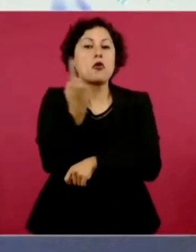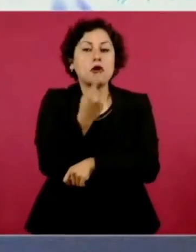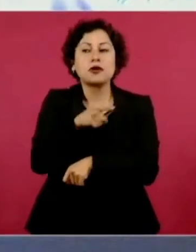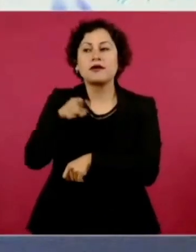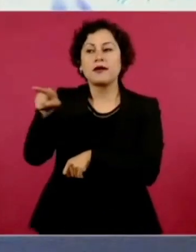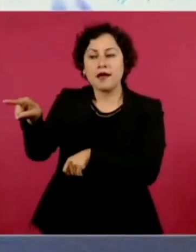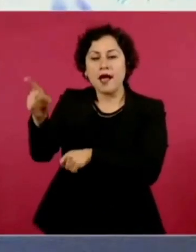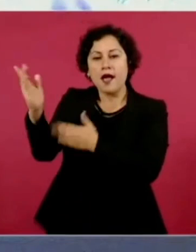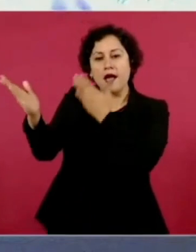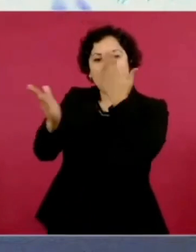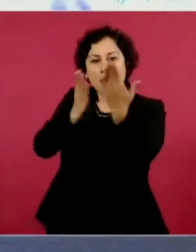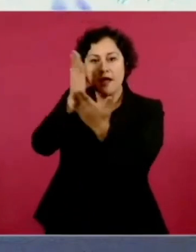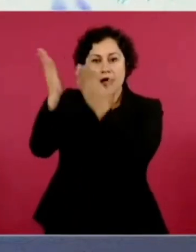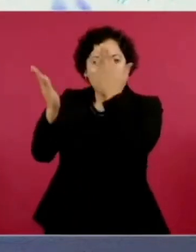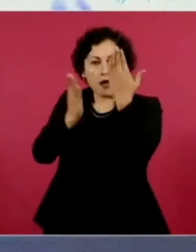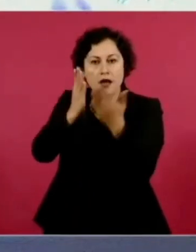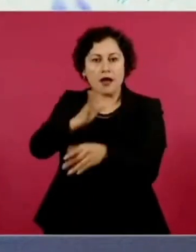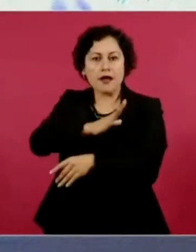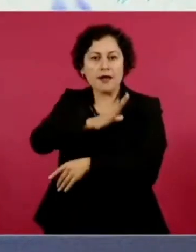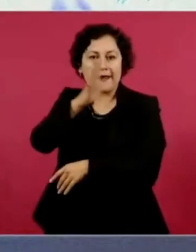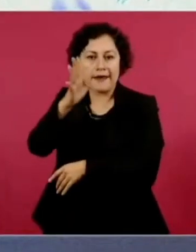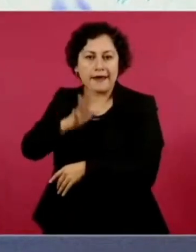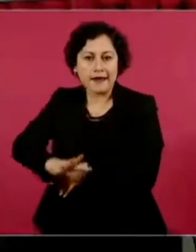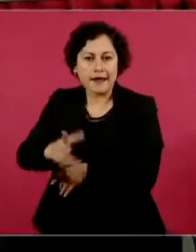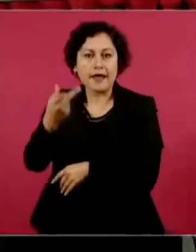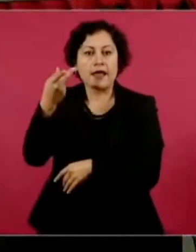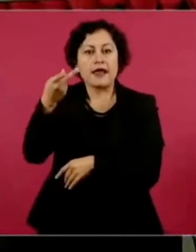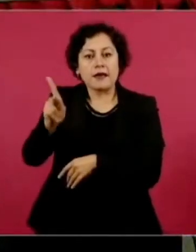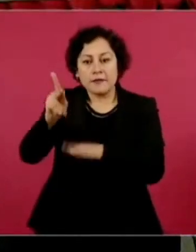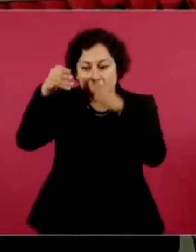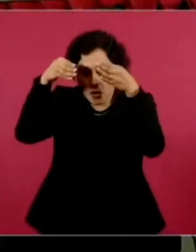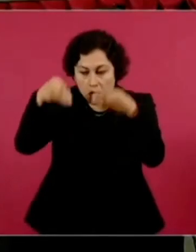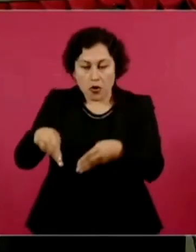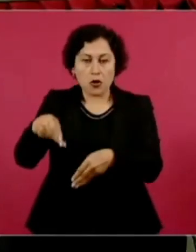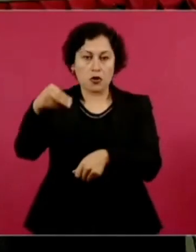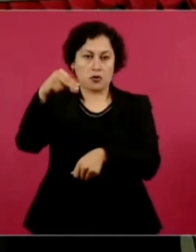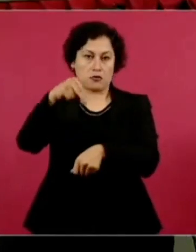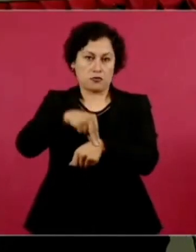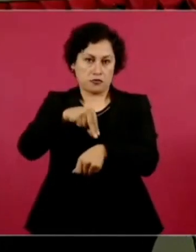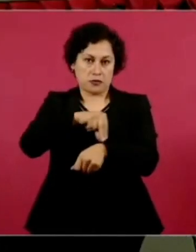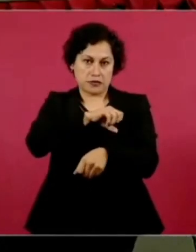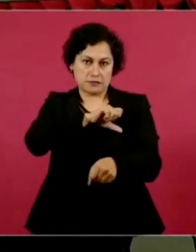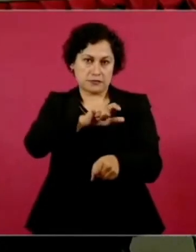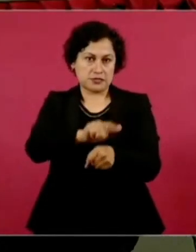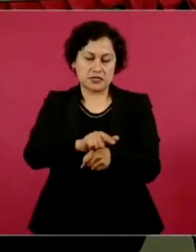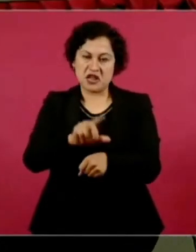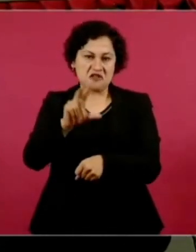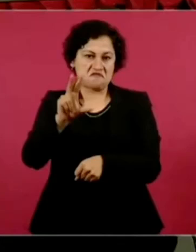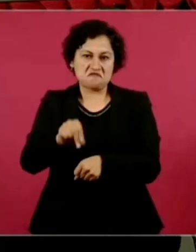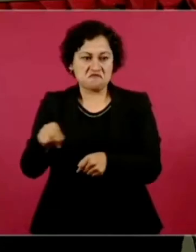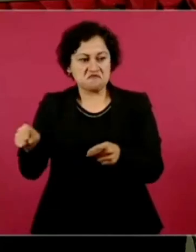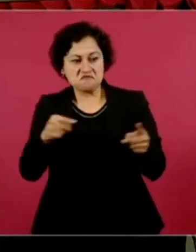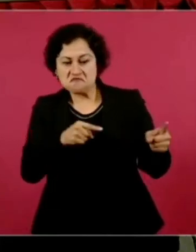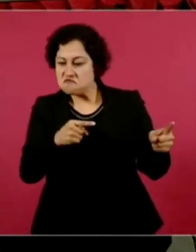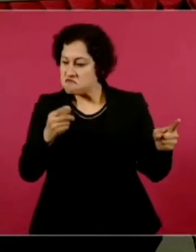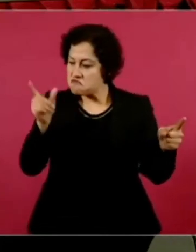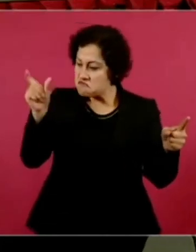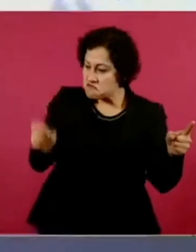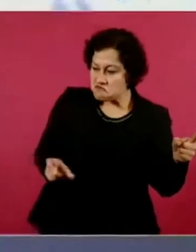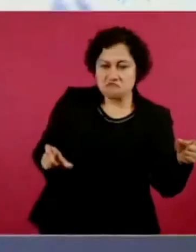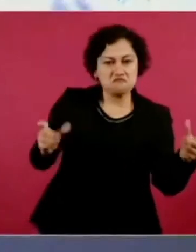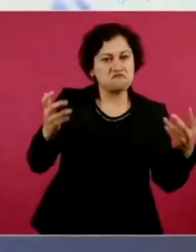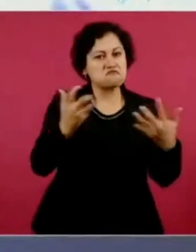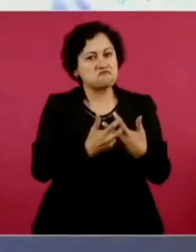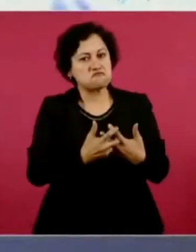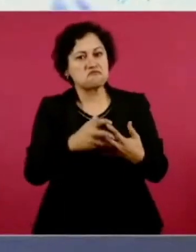las especialidades que las instituciones de salud públicas, no las privadas, las públicas, necesitamos. Como podemos ver, después